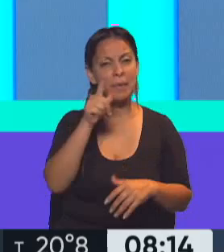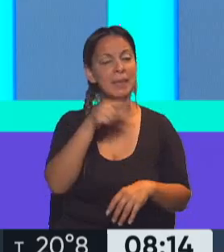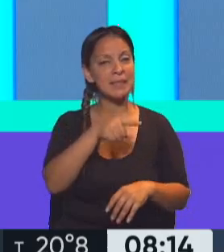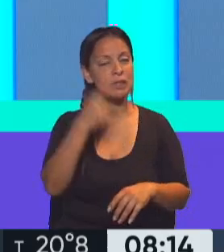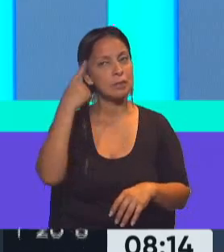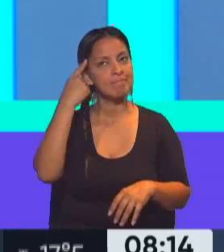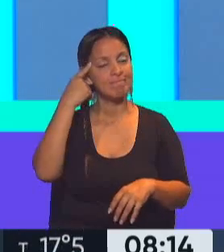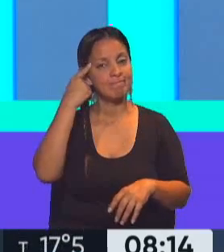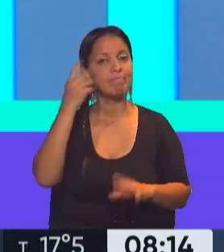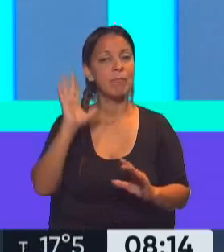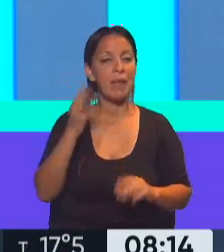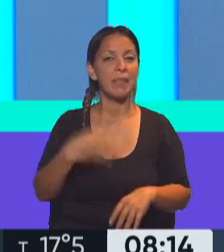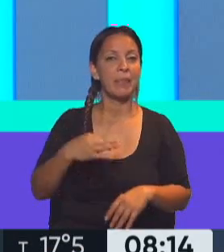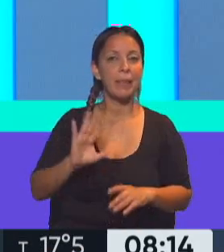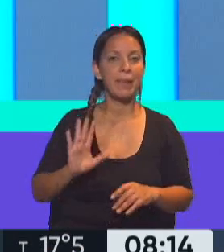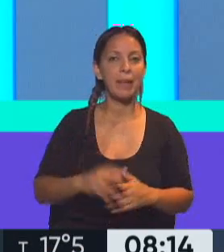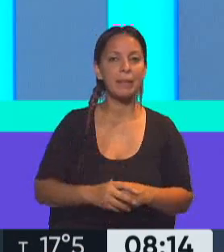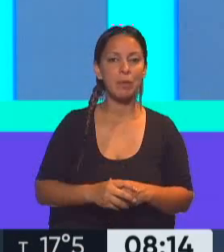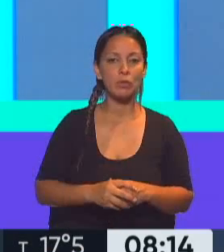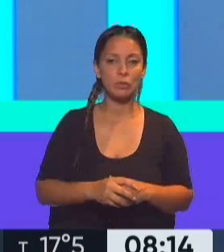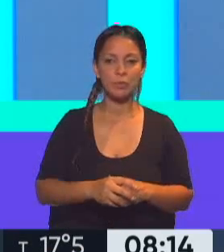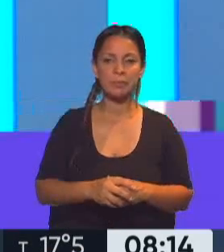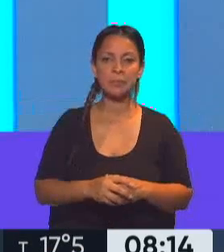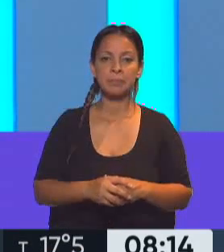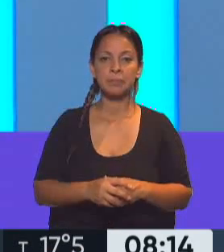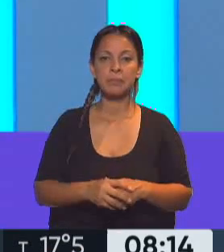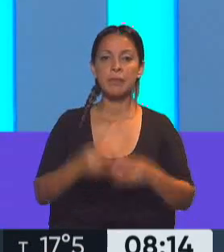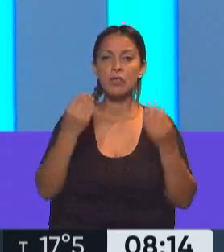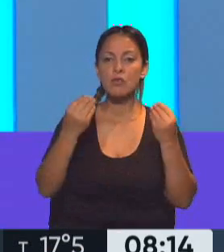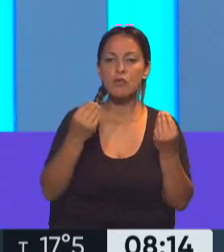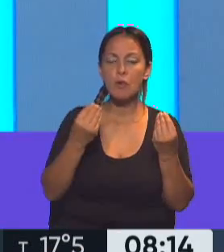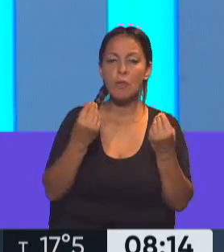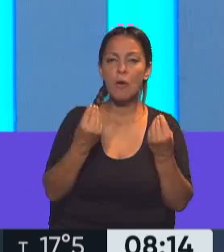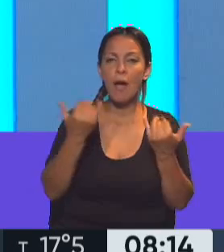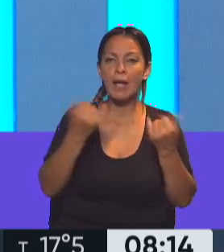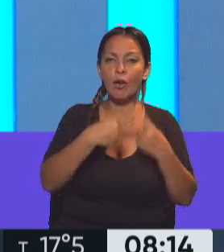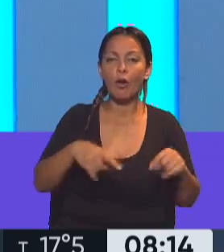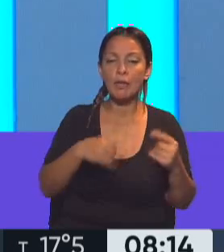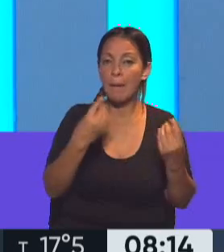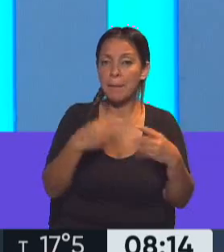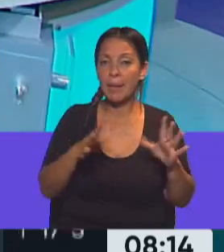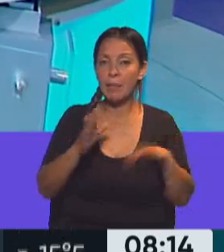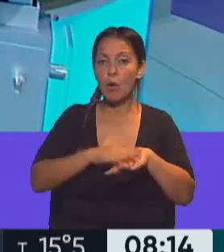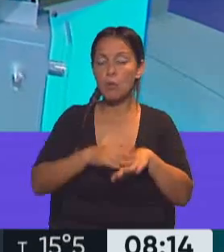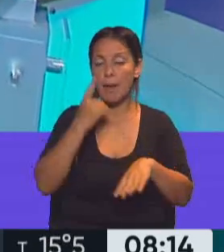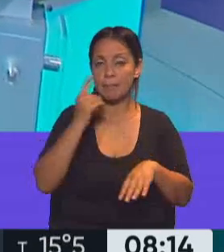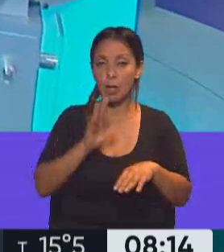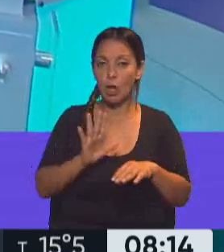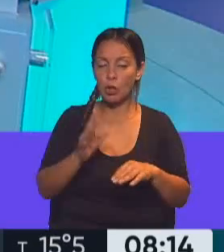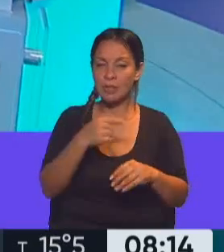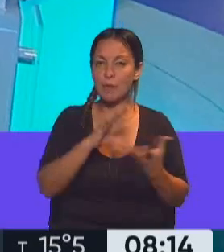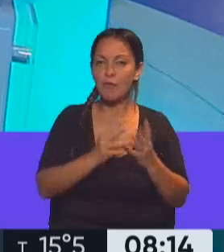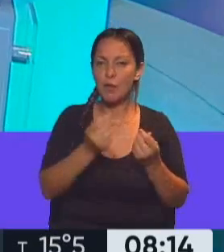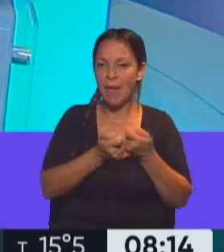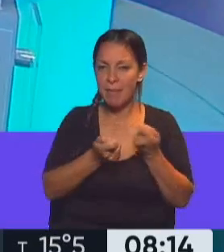ejemplo para poder señalar lo que se filtra producto de también el desconocimiento. Ahora, Hernán, ¿no te parece que este